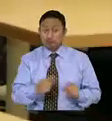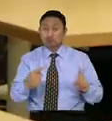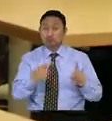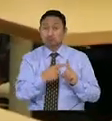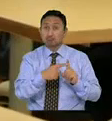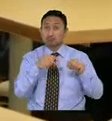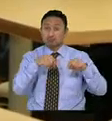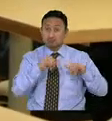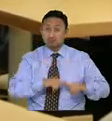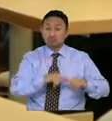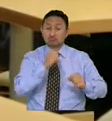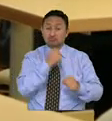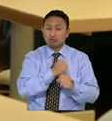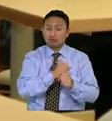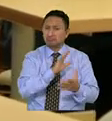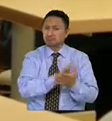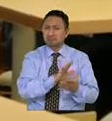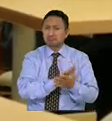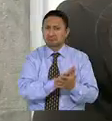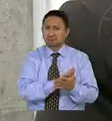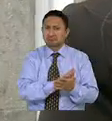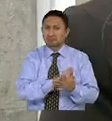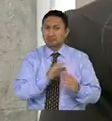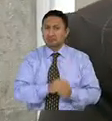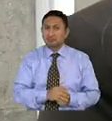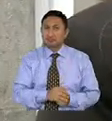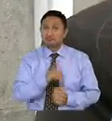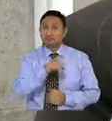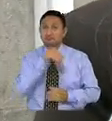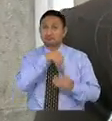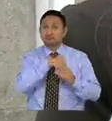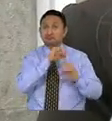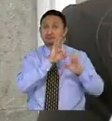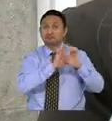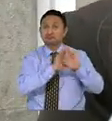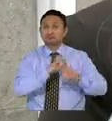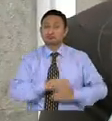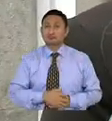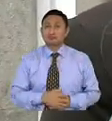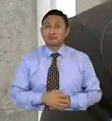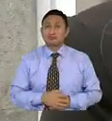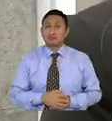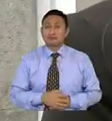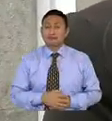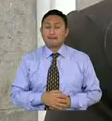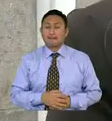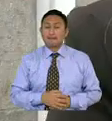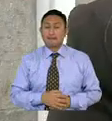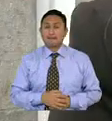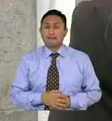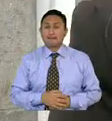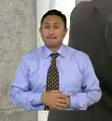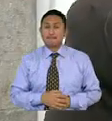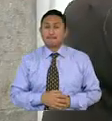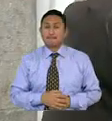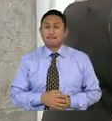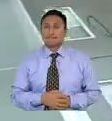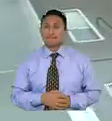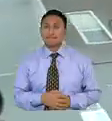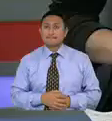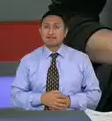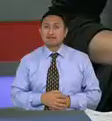podrá seguir trabajando tranquilamente en el Consejo de Participación Ciudadana, informó Héctor